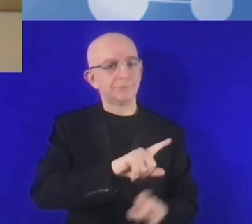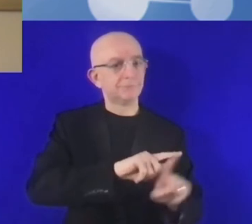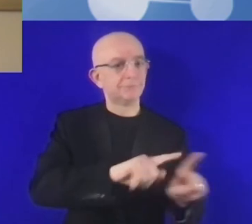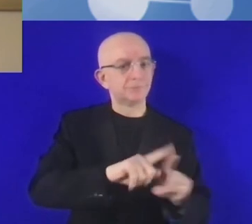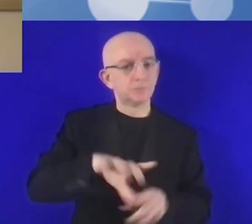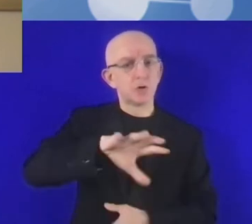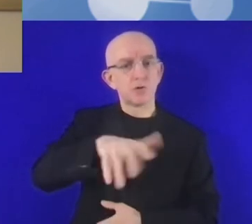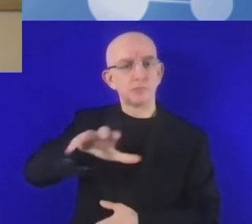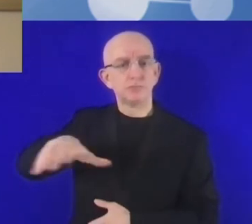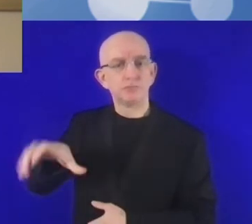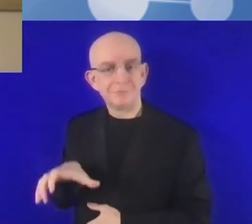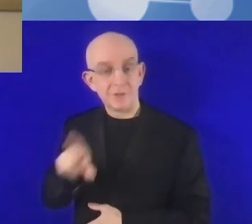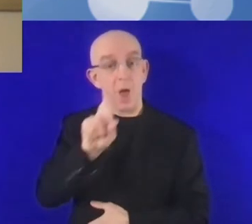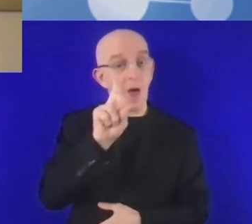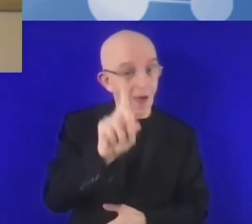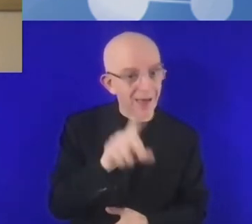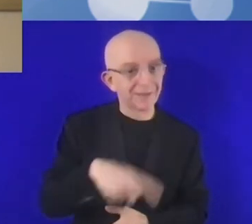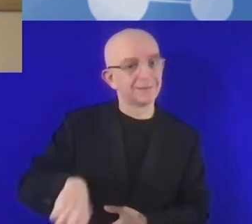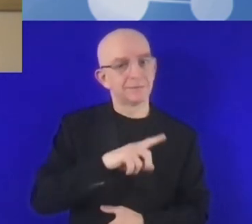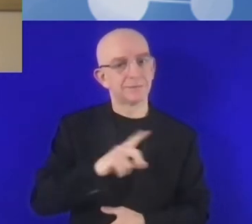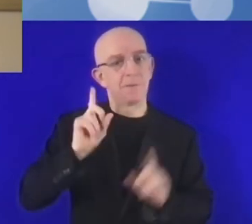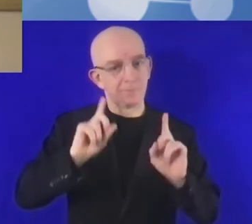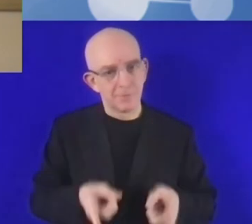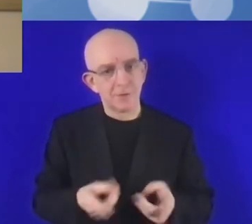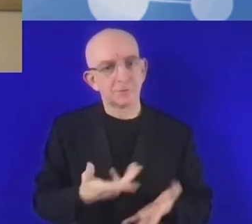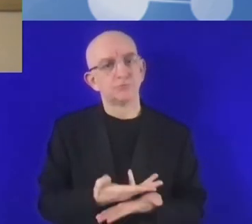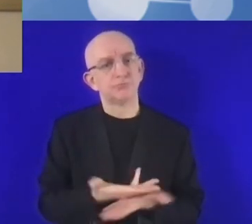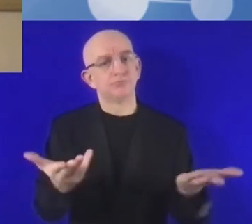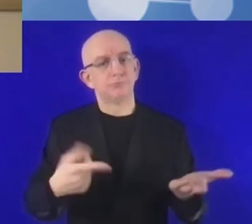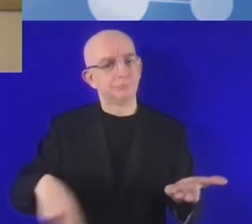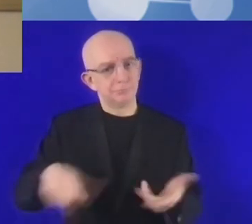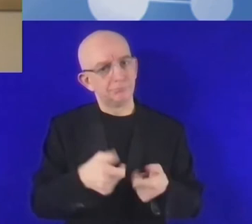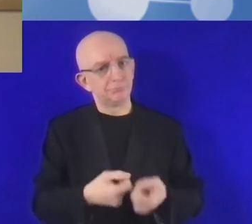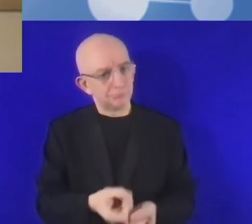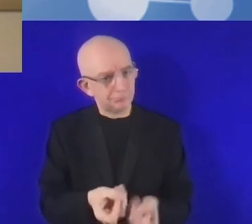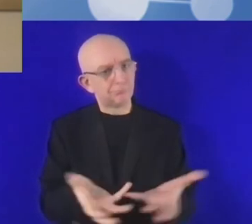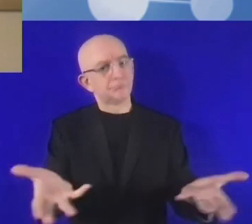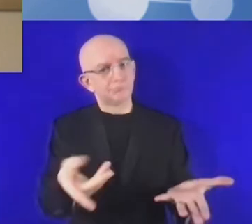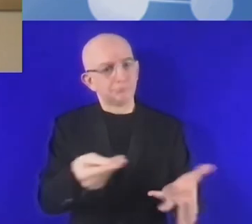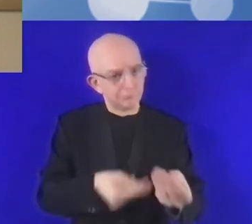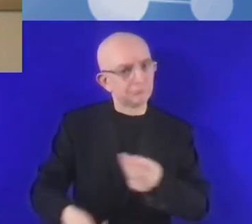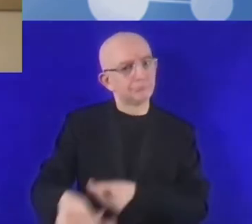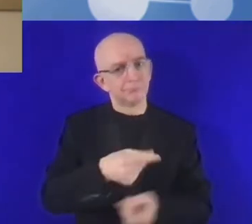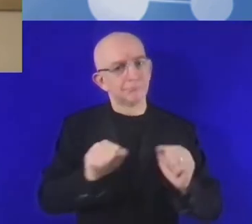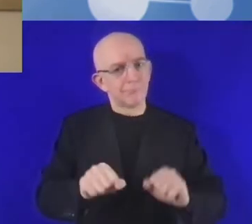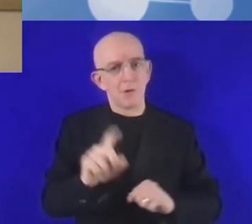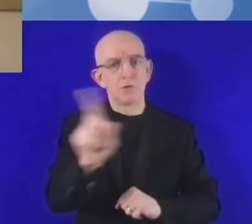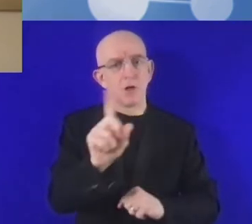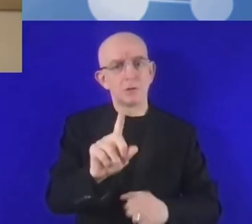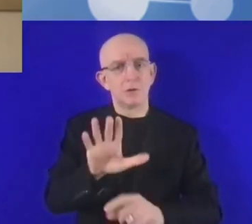países. Queremos también asegurar a las personas tener acceso a la